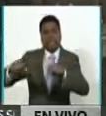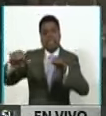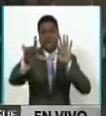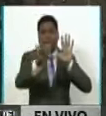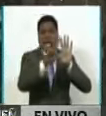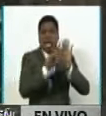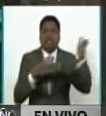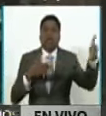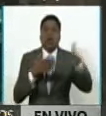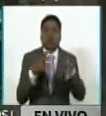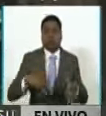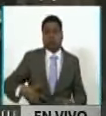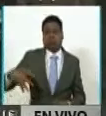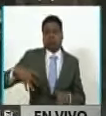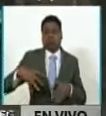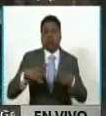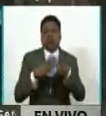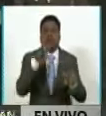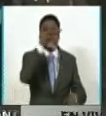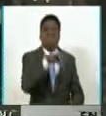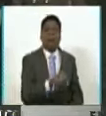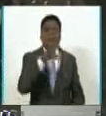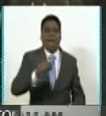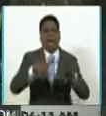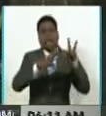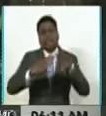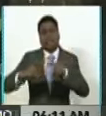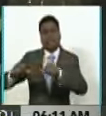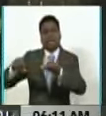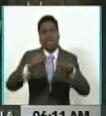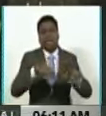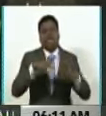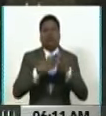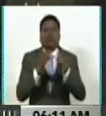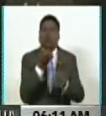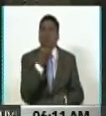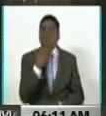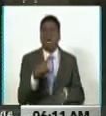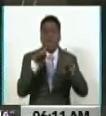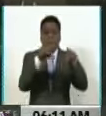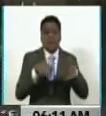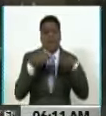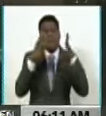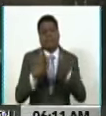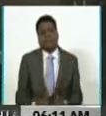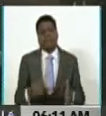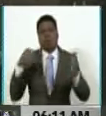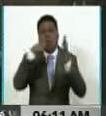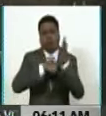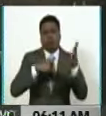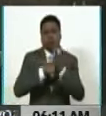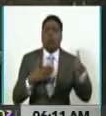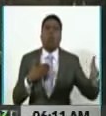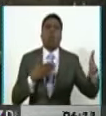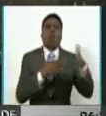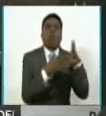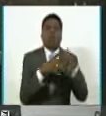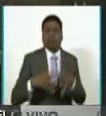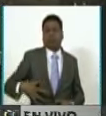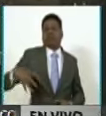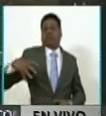el latifundio y a favor de las reivindicaciones de los campesinos. Zamora luchó contra el latifundismo y la oligarquía, por